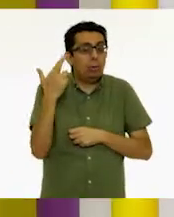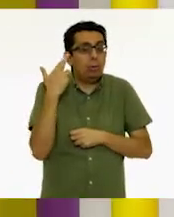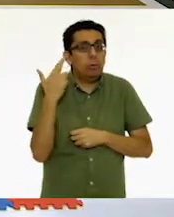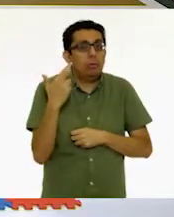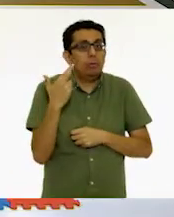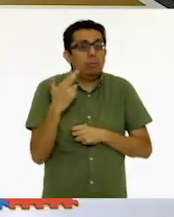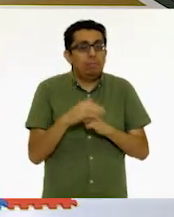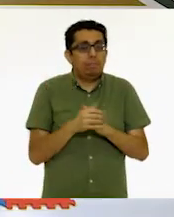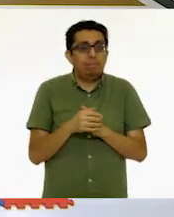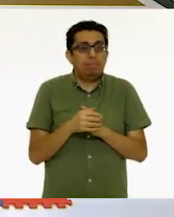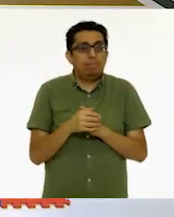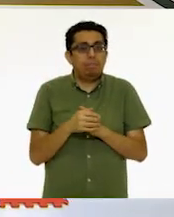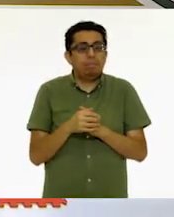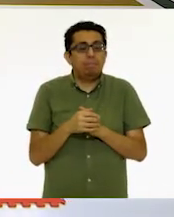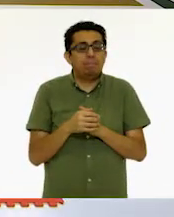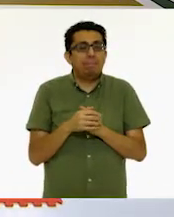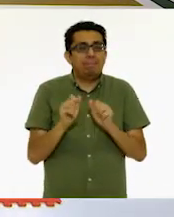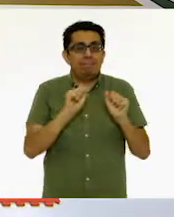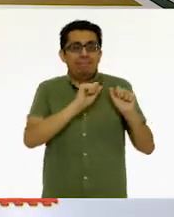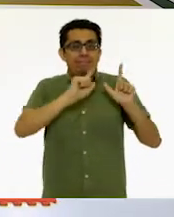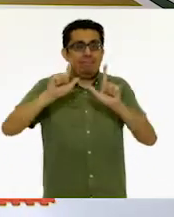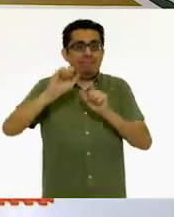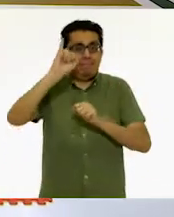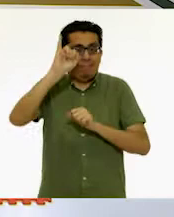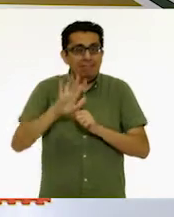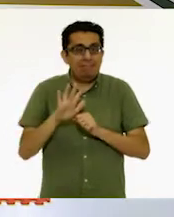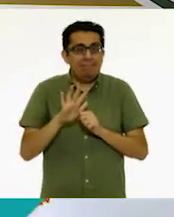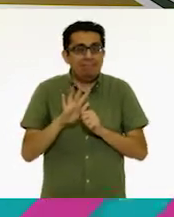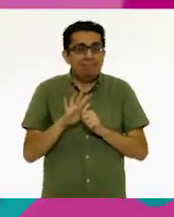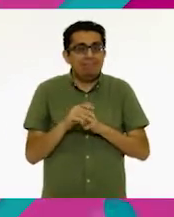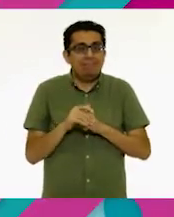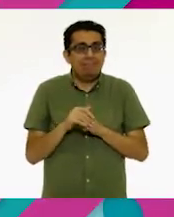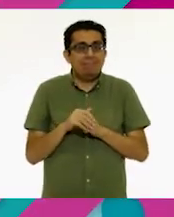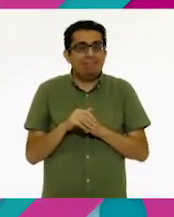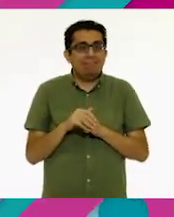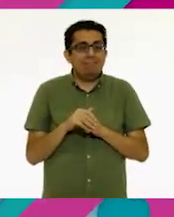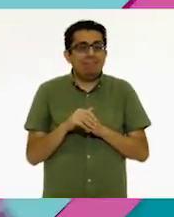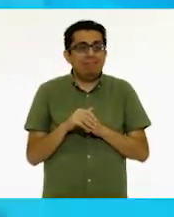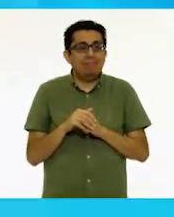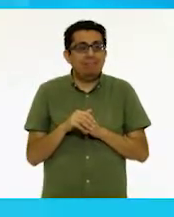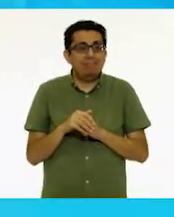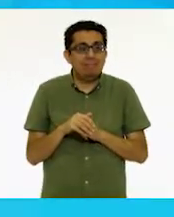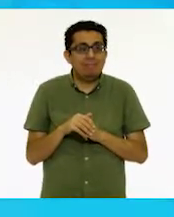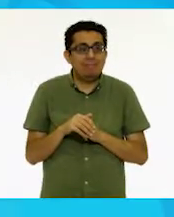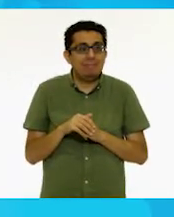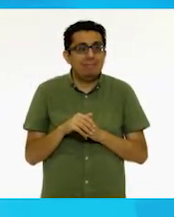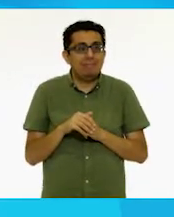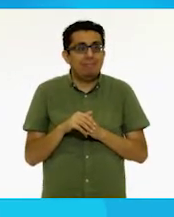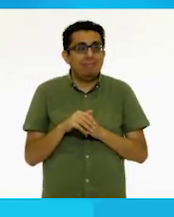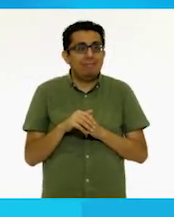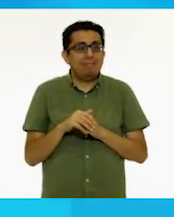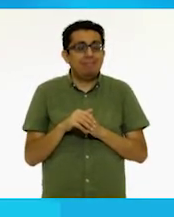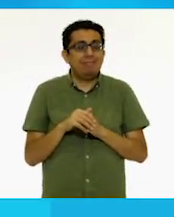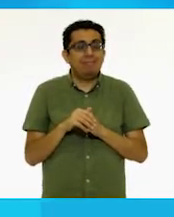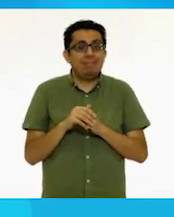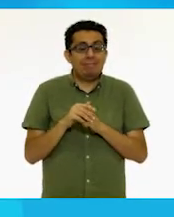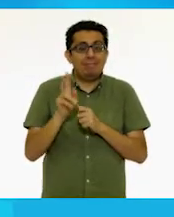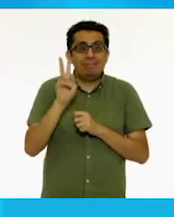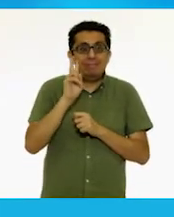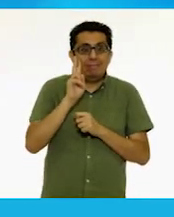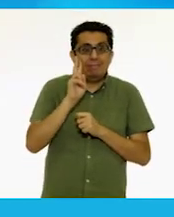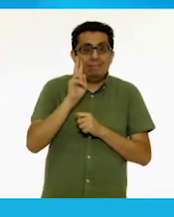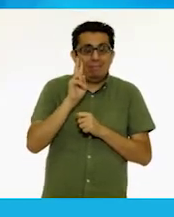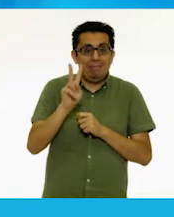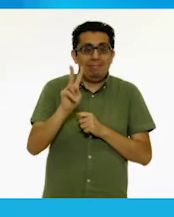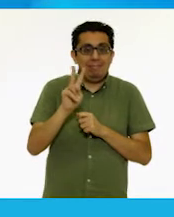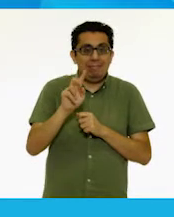vamos a colocar esa imagen. Ajá. Ya la tenemos allá en casita. Eso, ahí está. Y también Pepe la